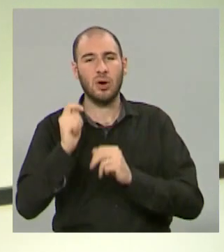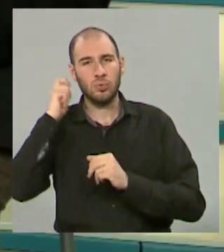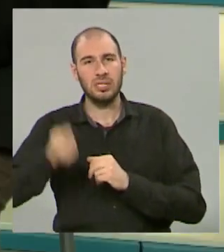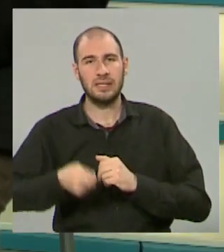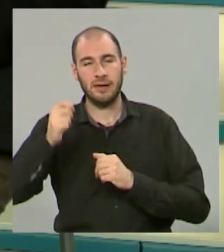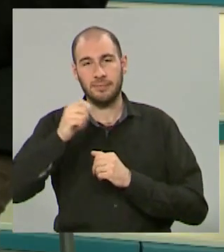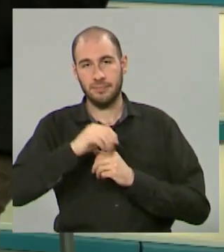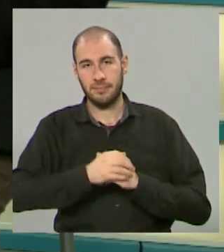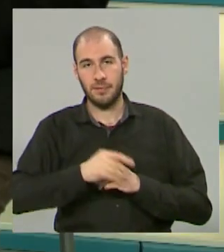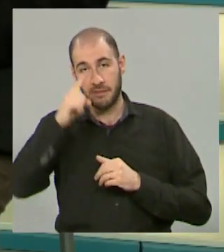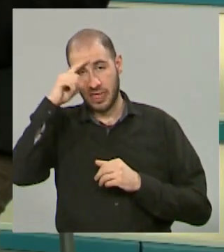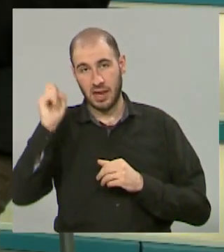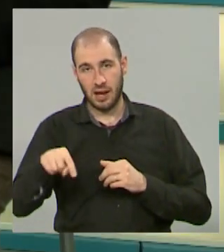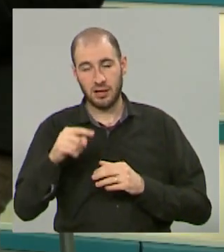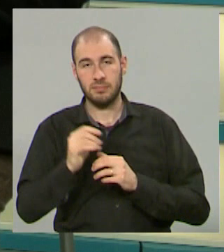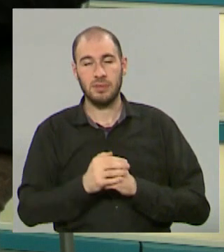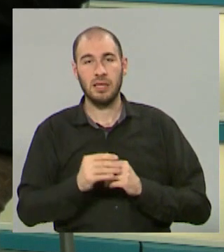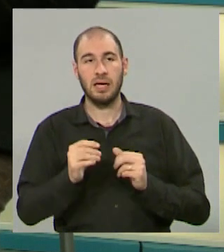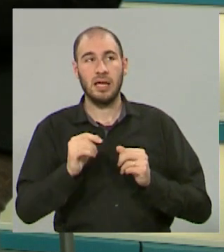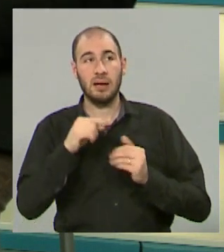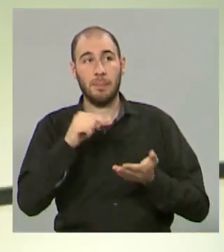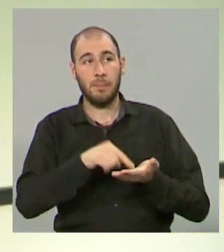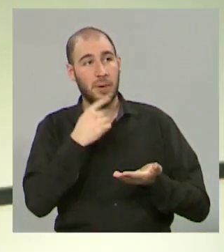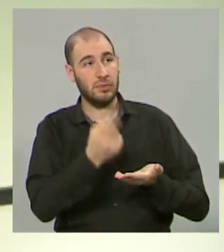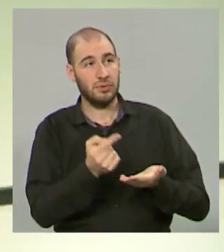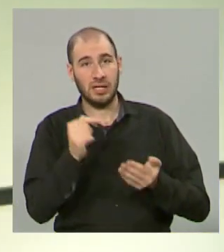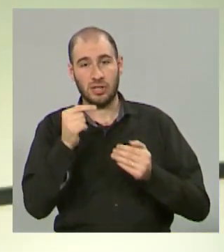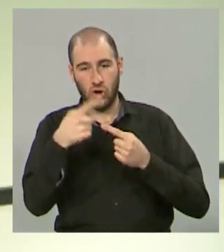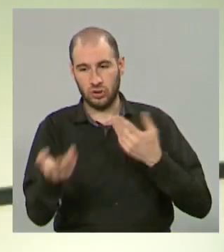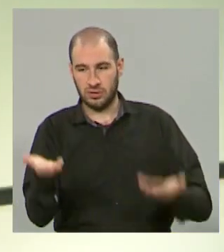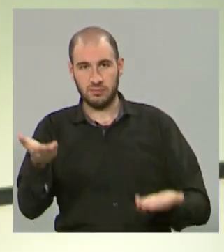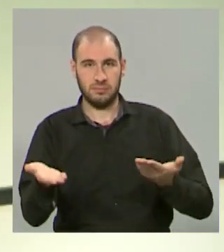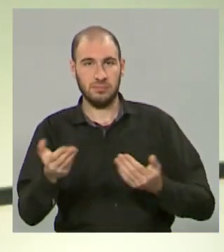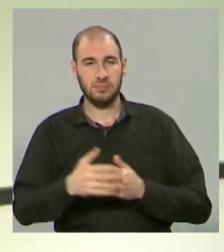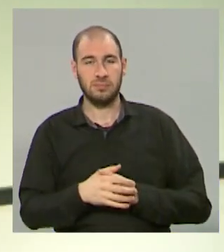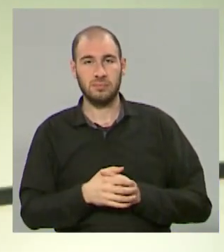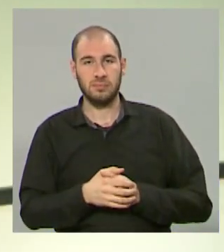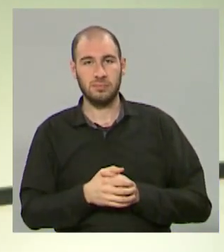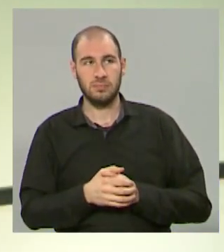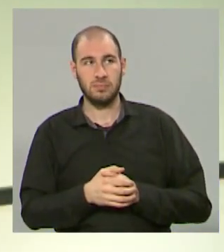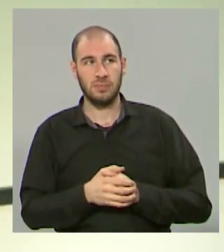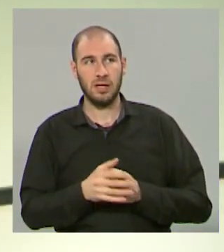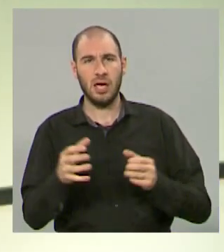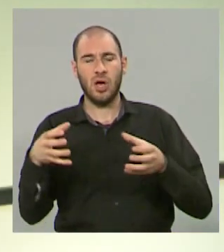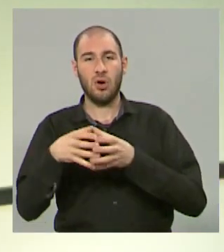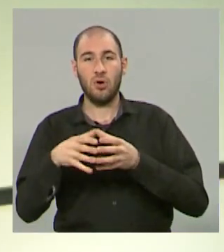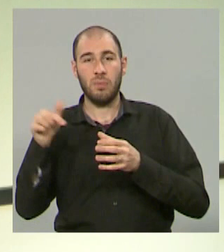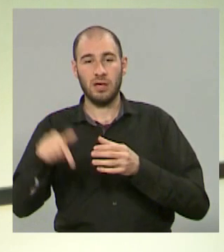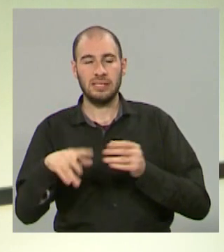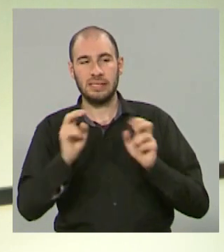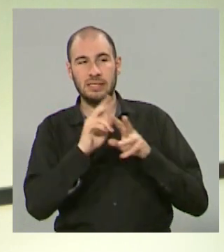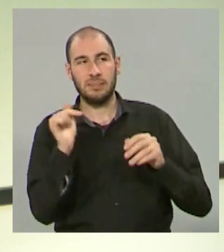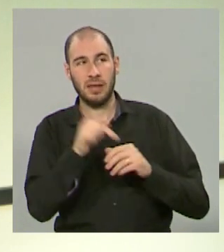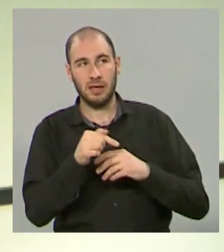justicia federal. Sobre la base de tu pregunta y en base a estas consideraciones, la Cámara la ha dejado en una